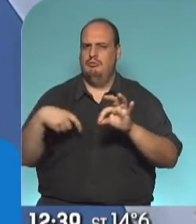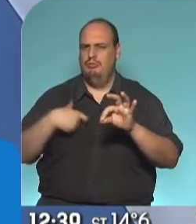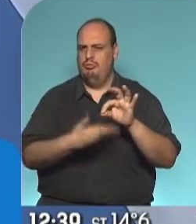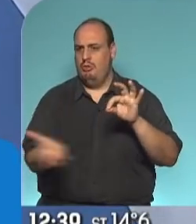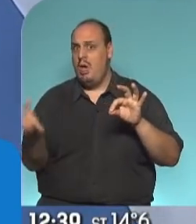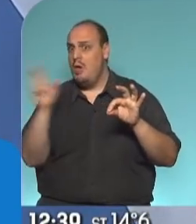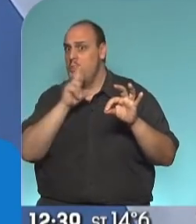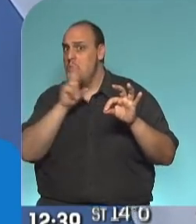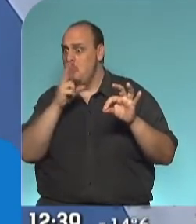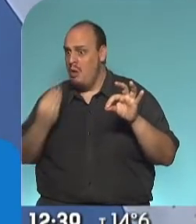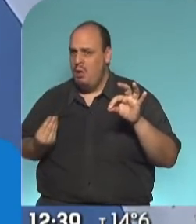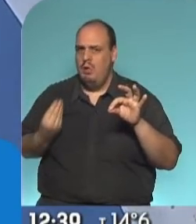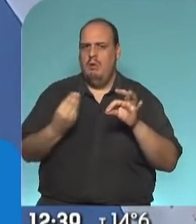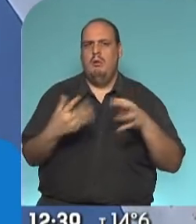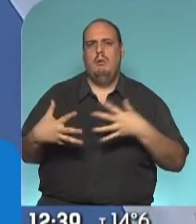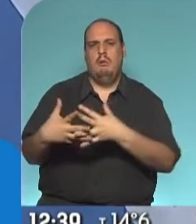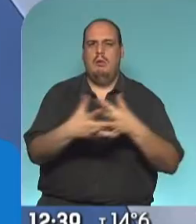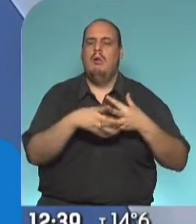a la mujer el lugar que corresponde.